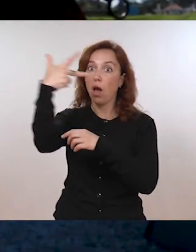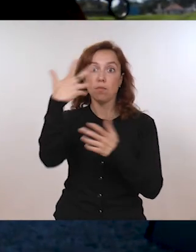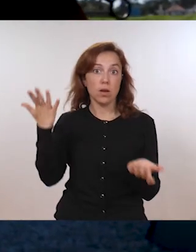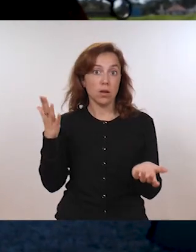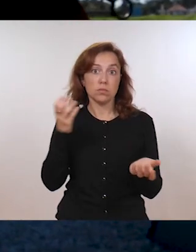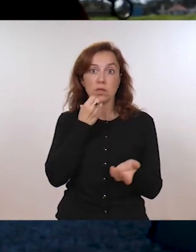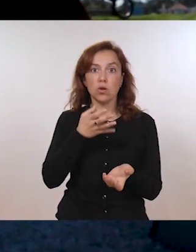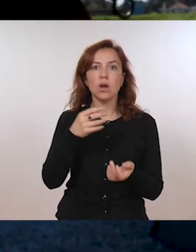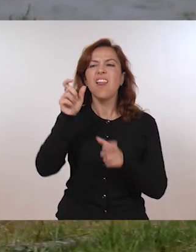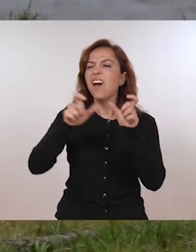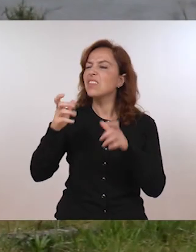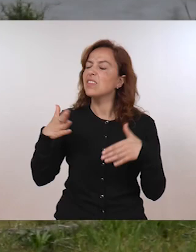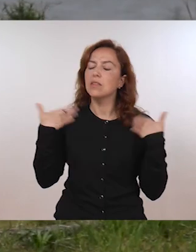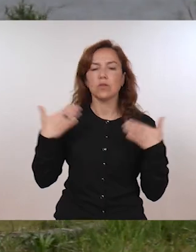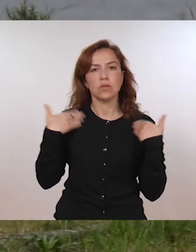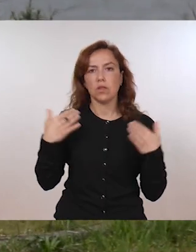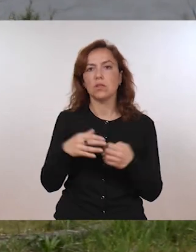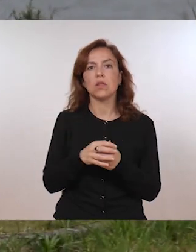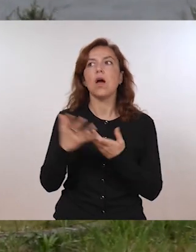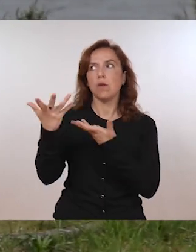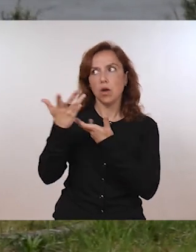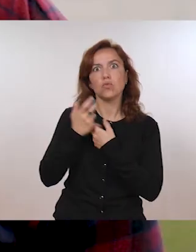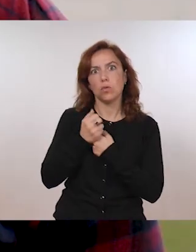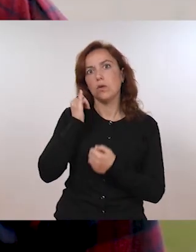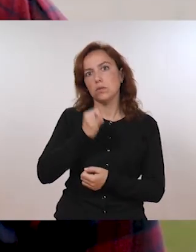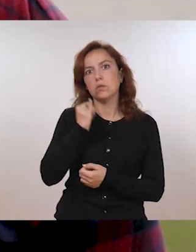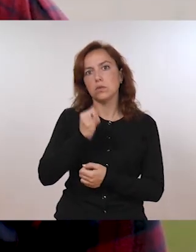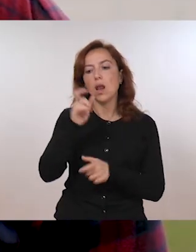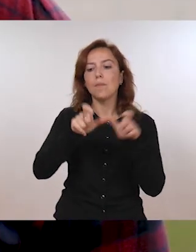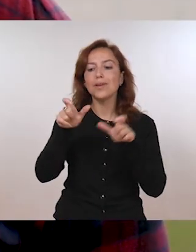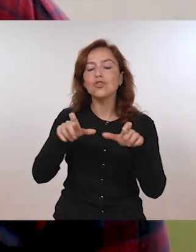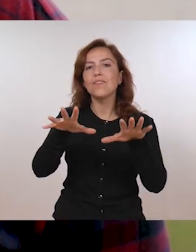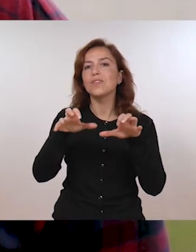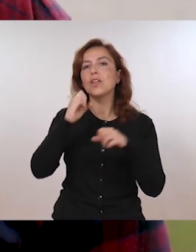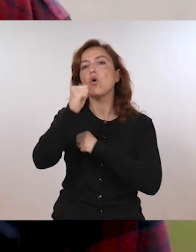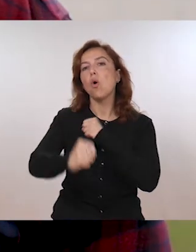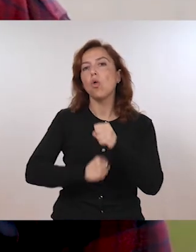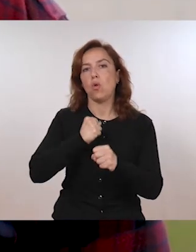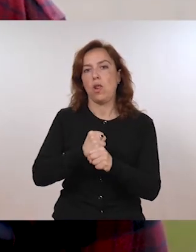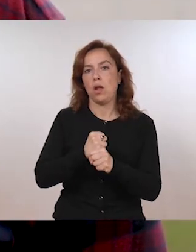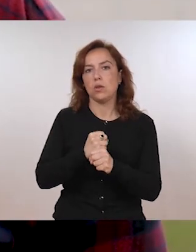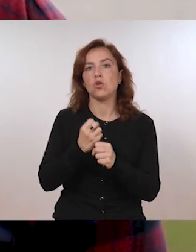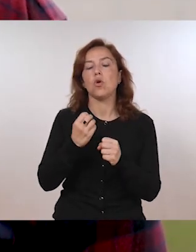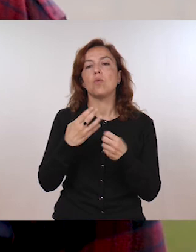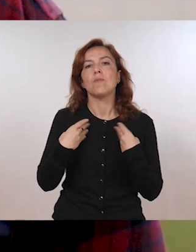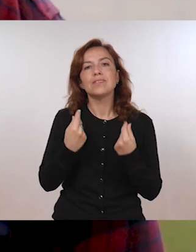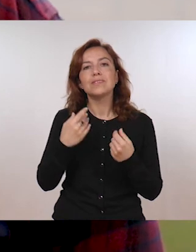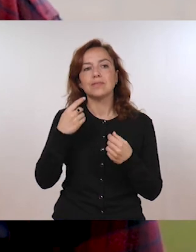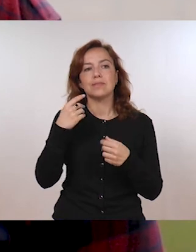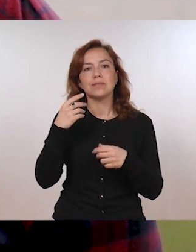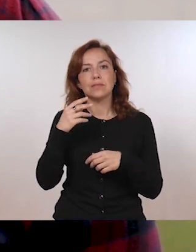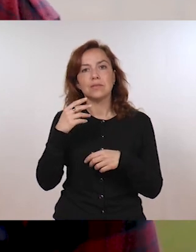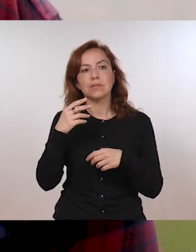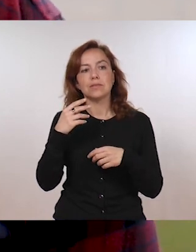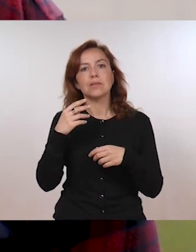población en general está muy, muy contenta. Va a ayudar, por supuesto, a los residentes permanentes en cuanto a que